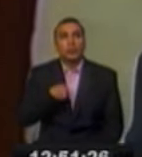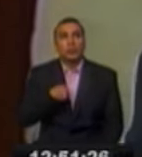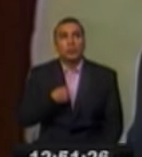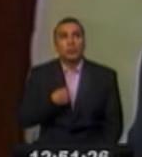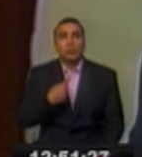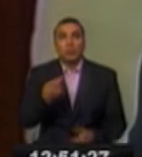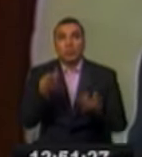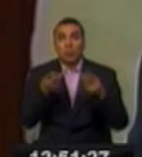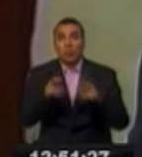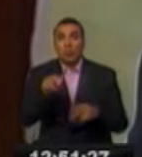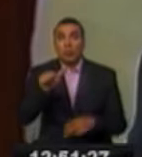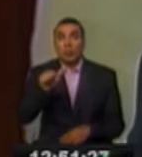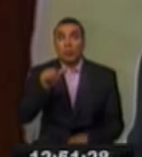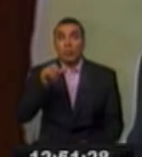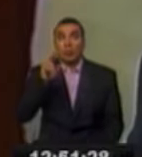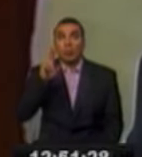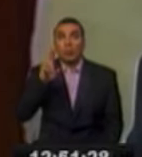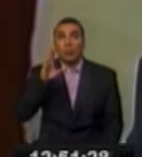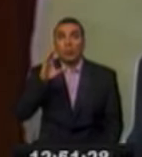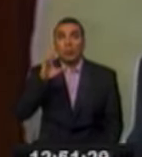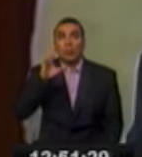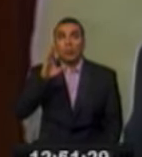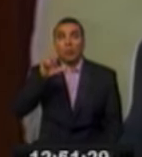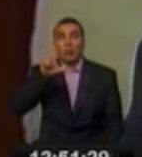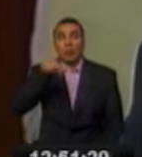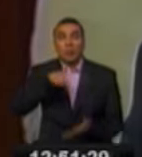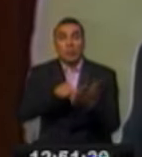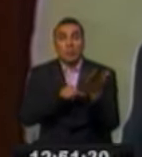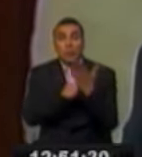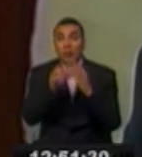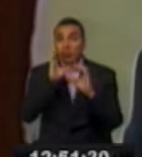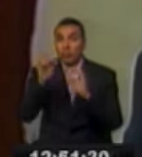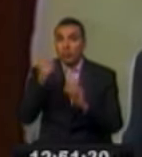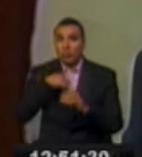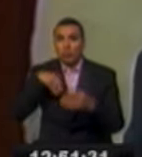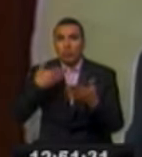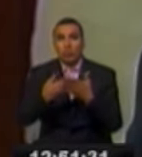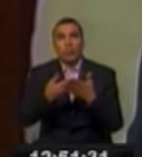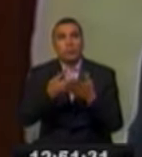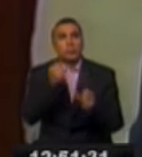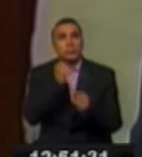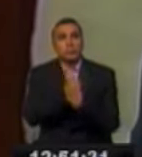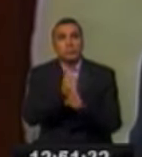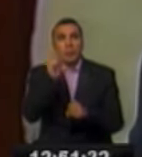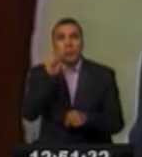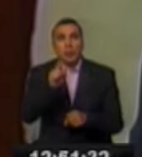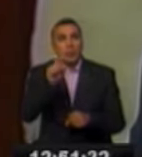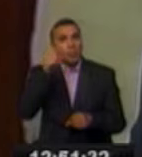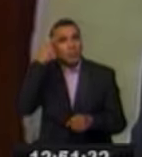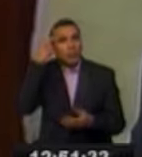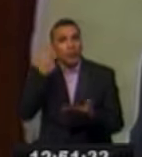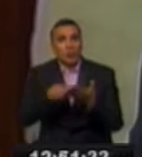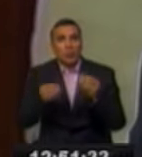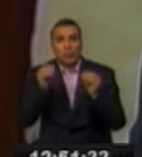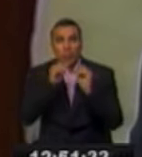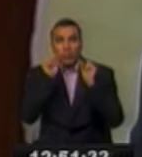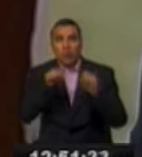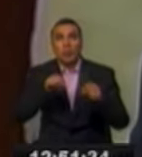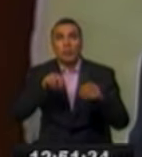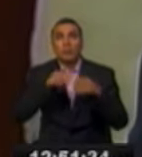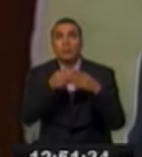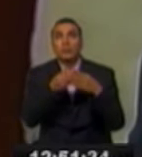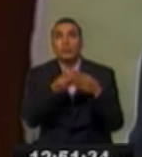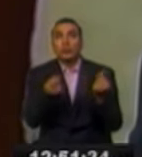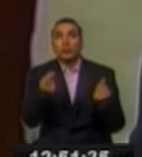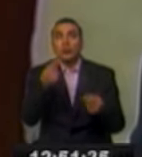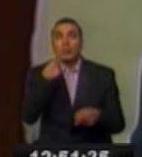como el Arcotel y el Ministerio de Telecomunicaciones tomará todas las instancias necesarias para que se cumpla la resolución